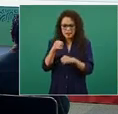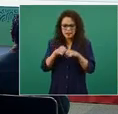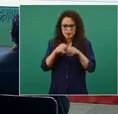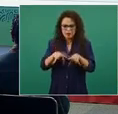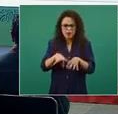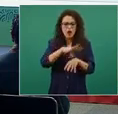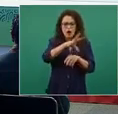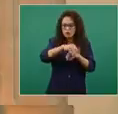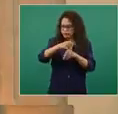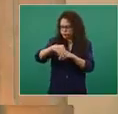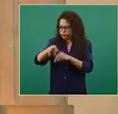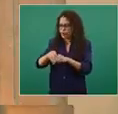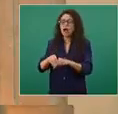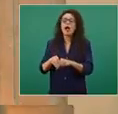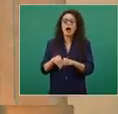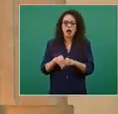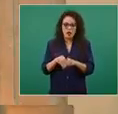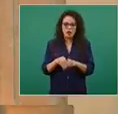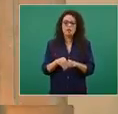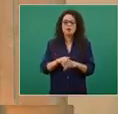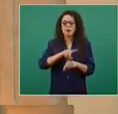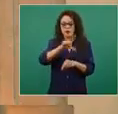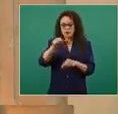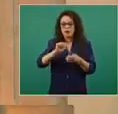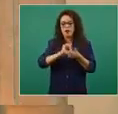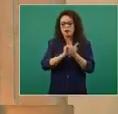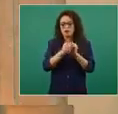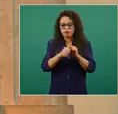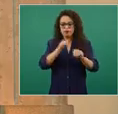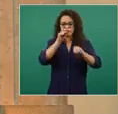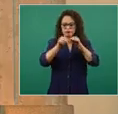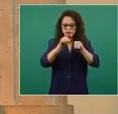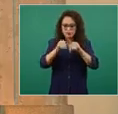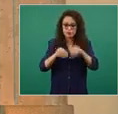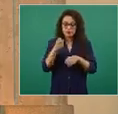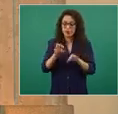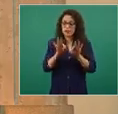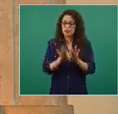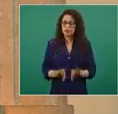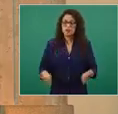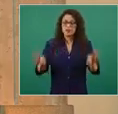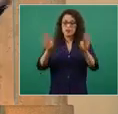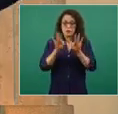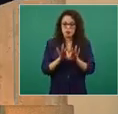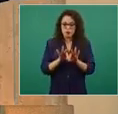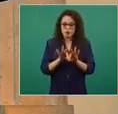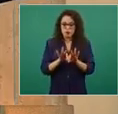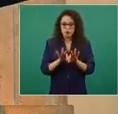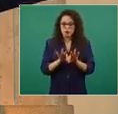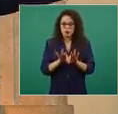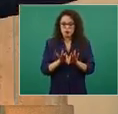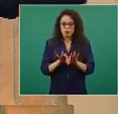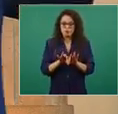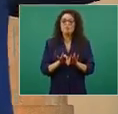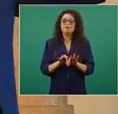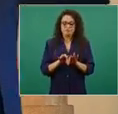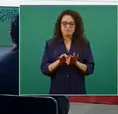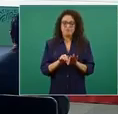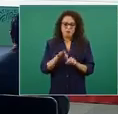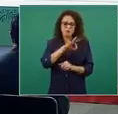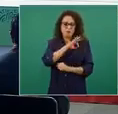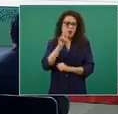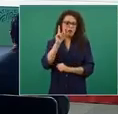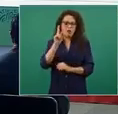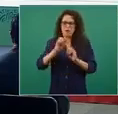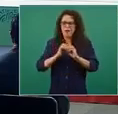un proceso. Eso es la importancia de la información que se tiene a nivel epidemiológico, que nos permite ver, sí, bien